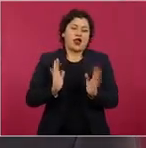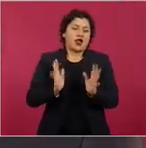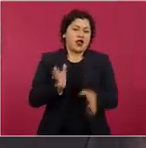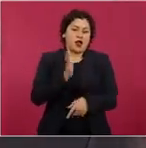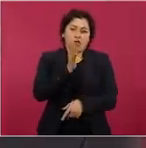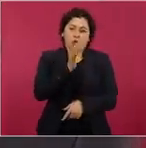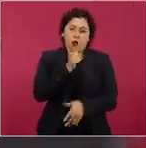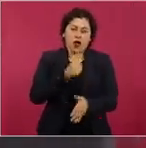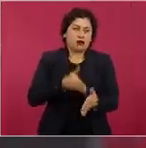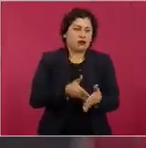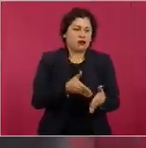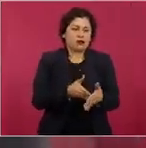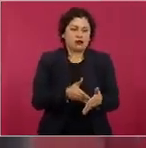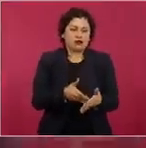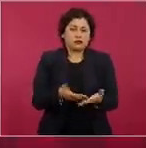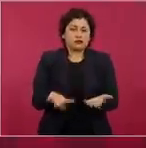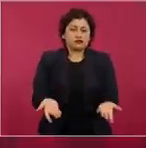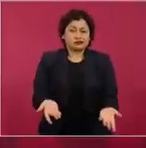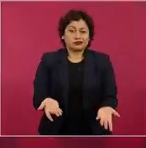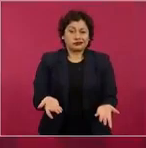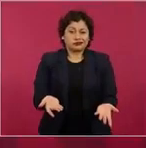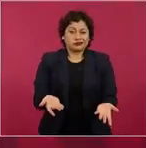Pues imagínense,